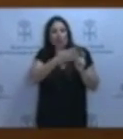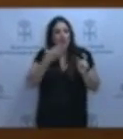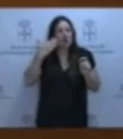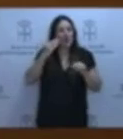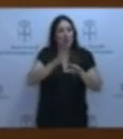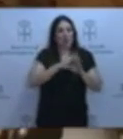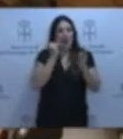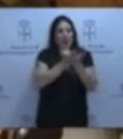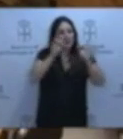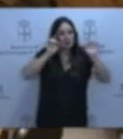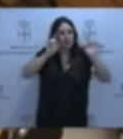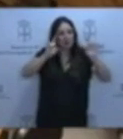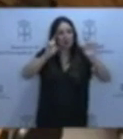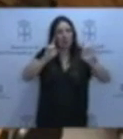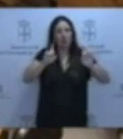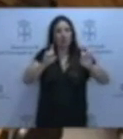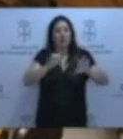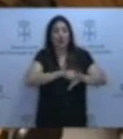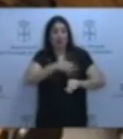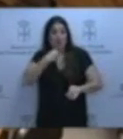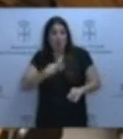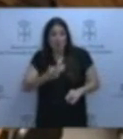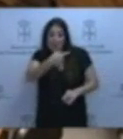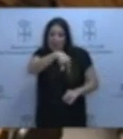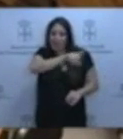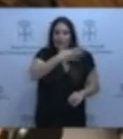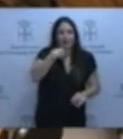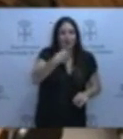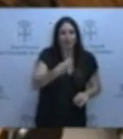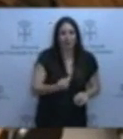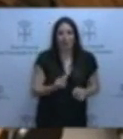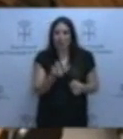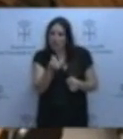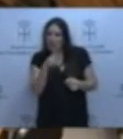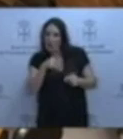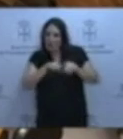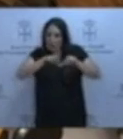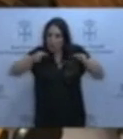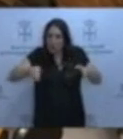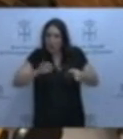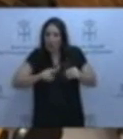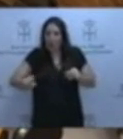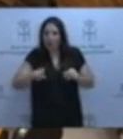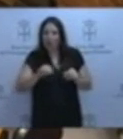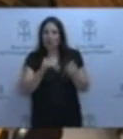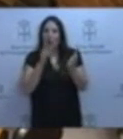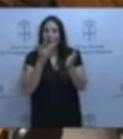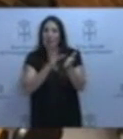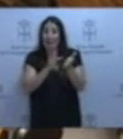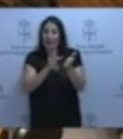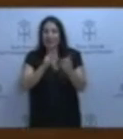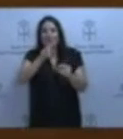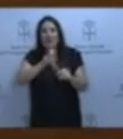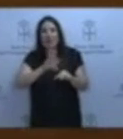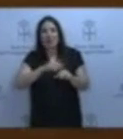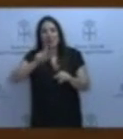clase. Mientras ellos desconocían que el dinero de los pupitres, ratones inalámbricos o panderetas servía para enriquecer a unos